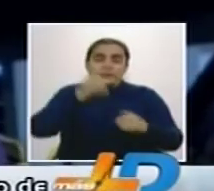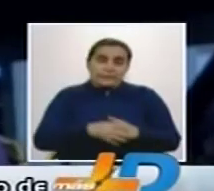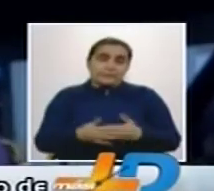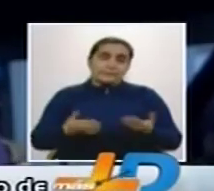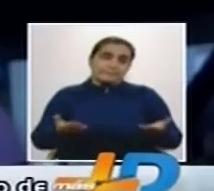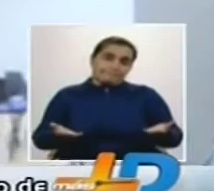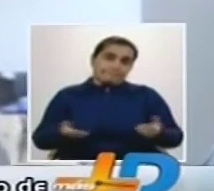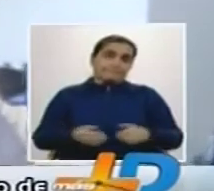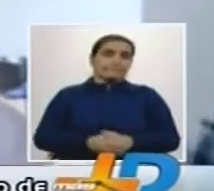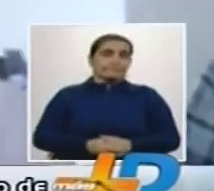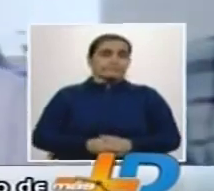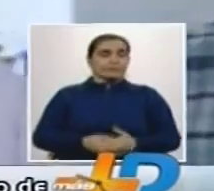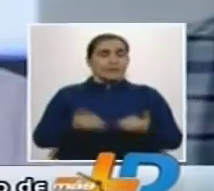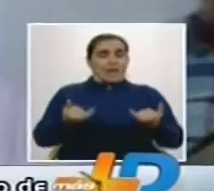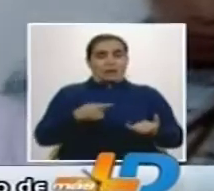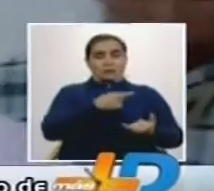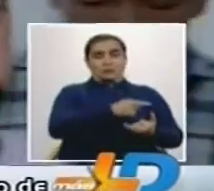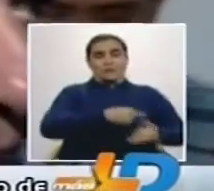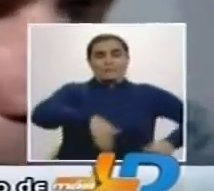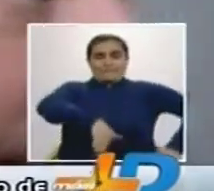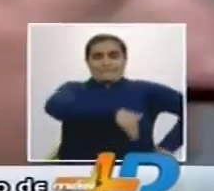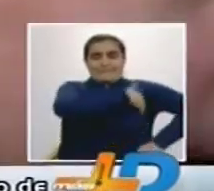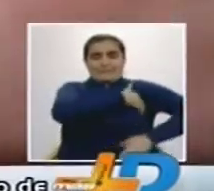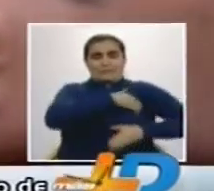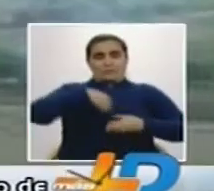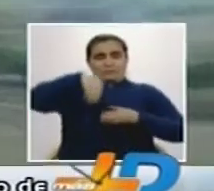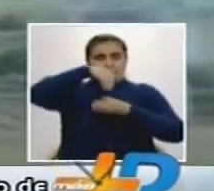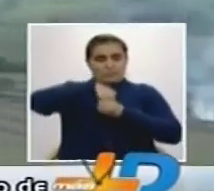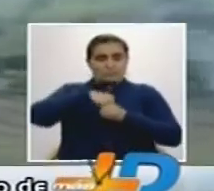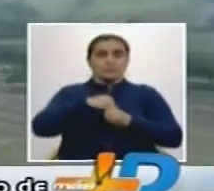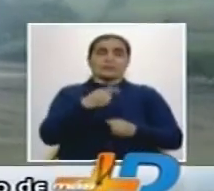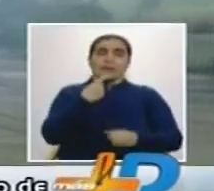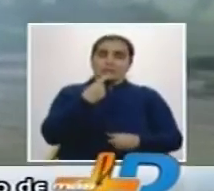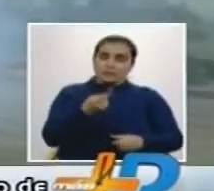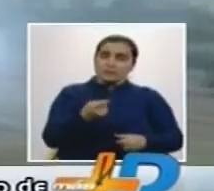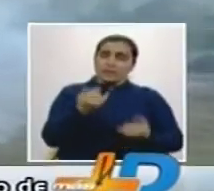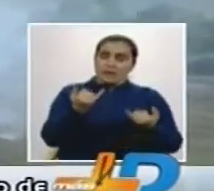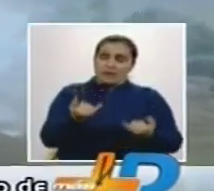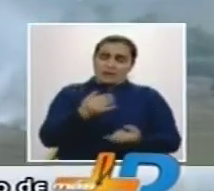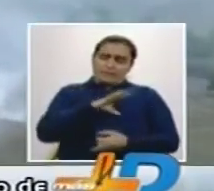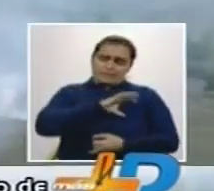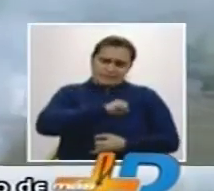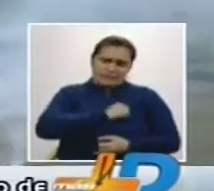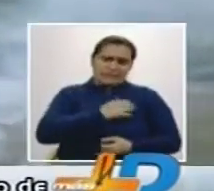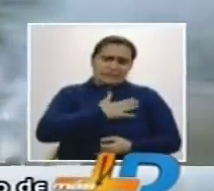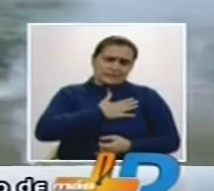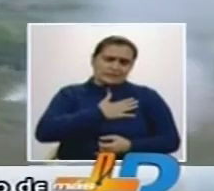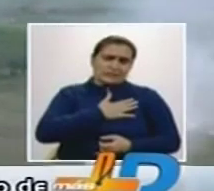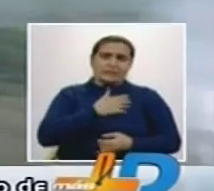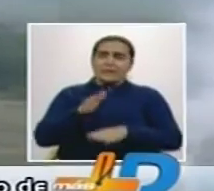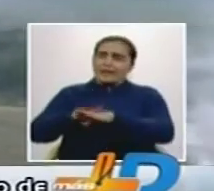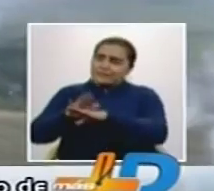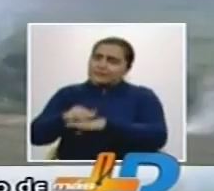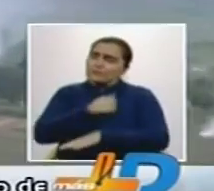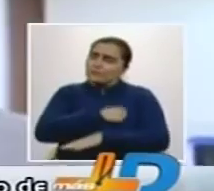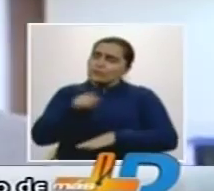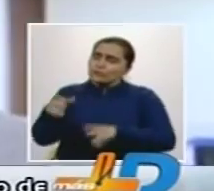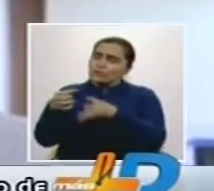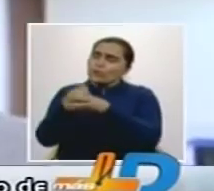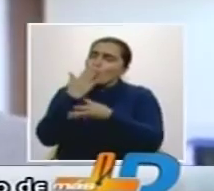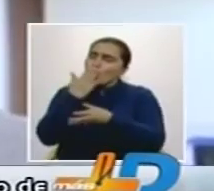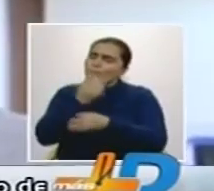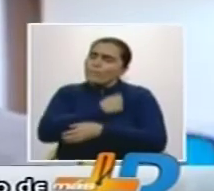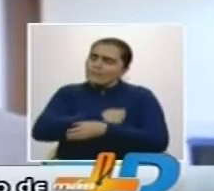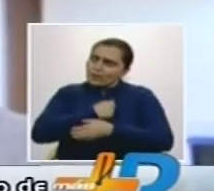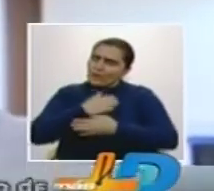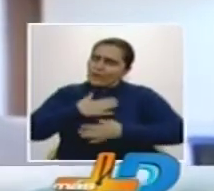esta lamentable muerte. Por su parte, el ministro del Interior lamentó el hecho e hizo un llamado a los indígenas para que se eviten más confrontaciones. Una